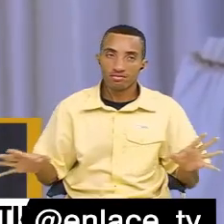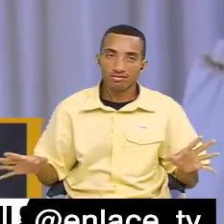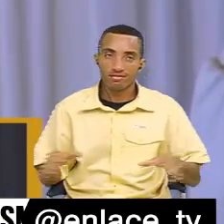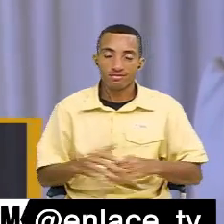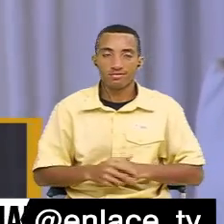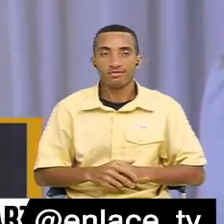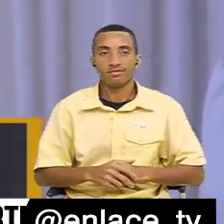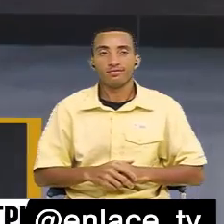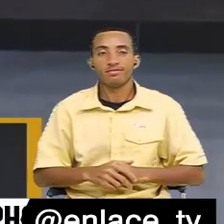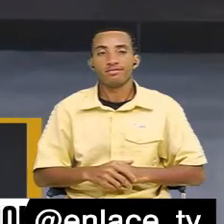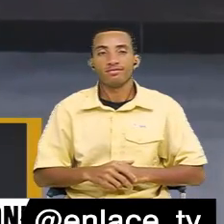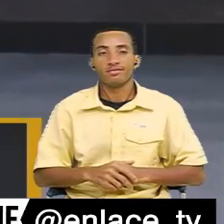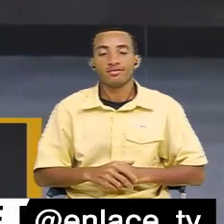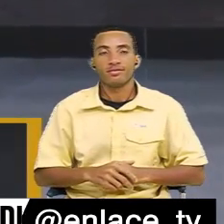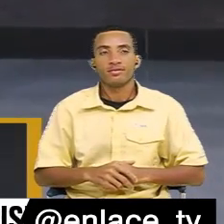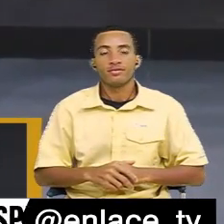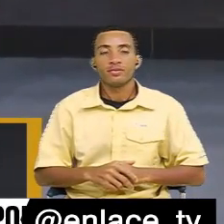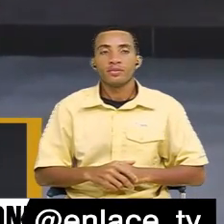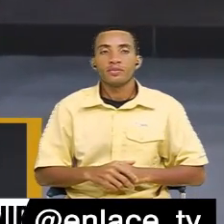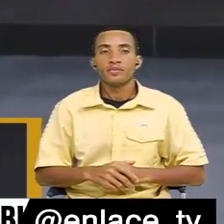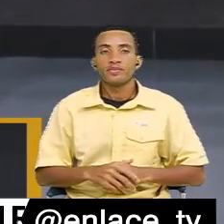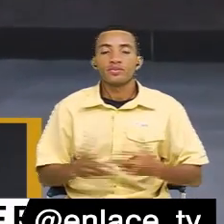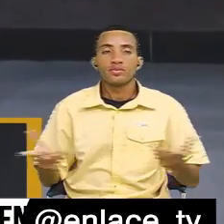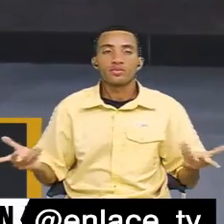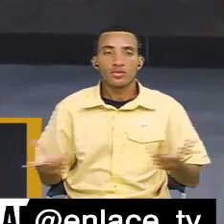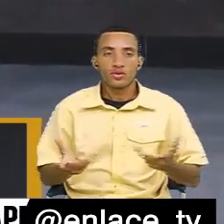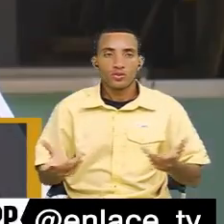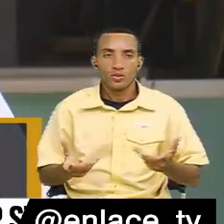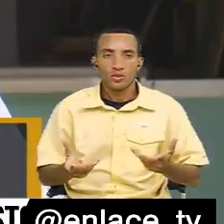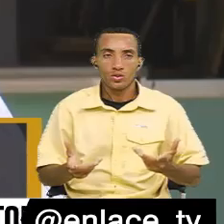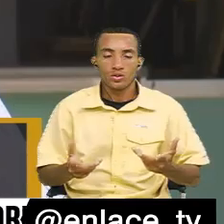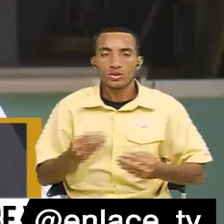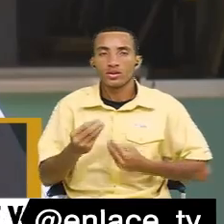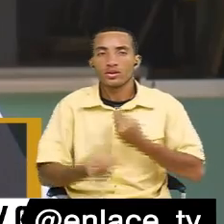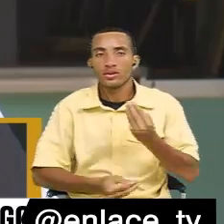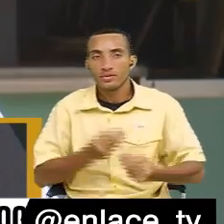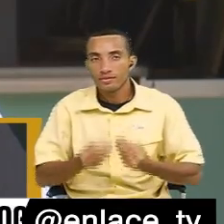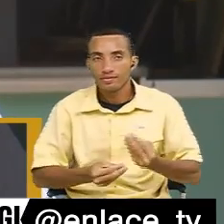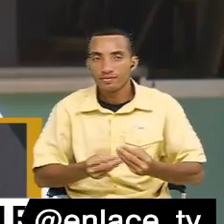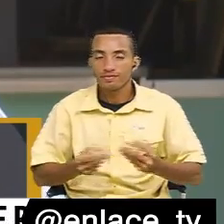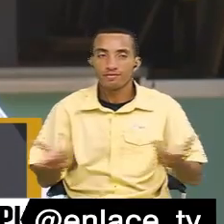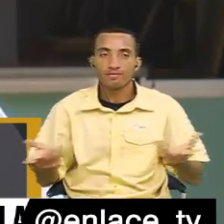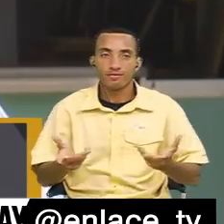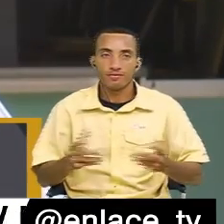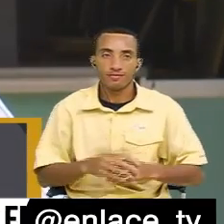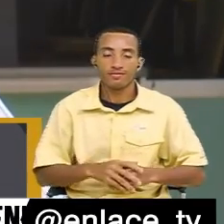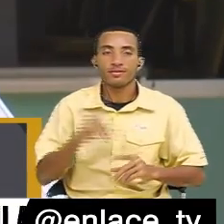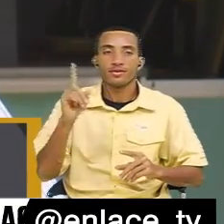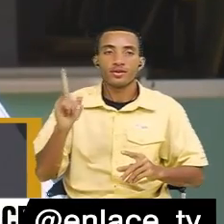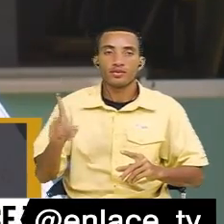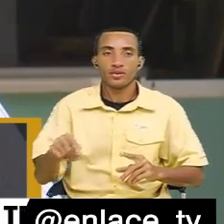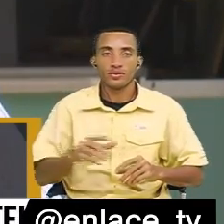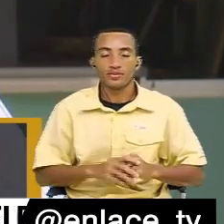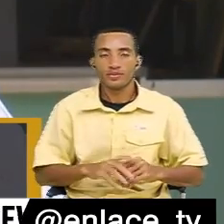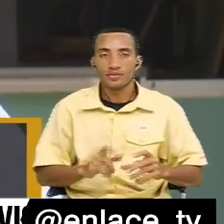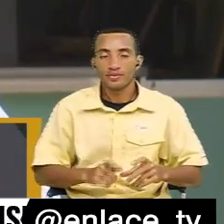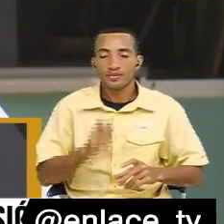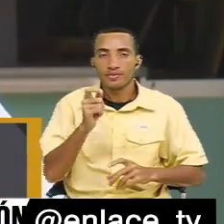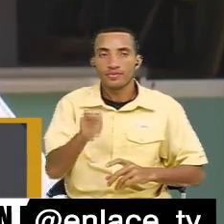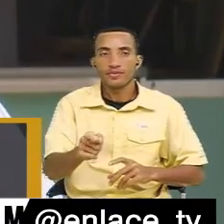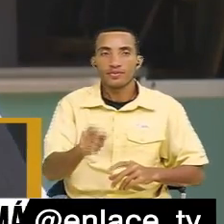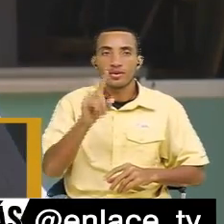sencillamente quedamos vacío. Entonces vamos a vivir esa experiencia muy bonita en el templo. Vamos a celebrar la Eucaristía a las 6:30 de la mañana,